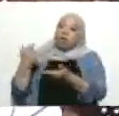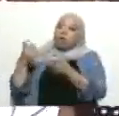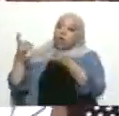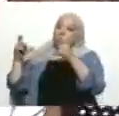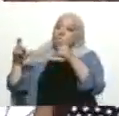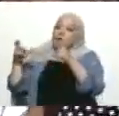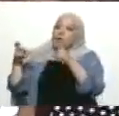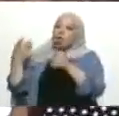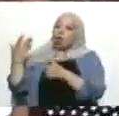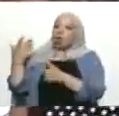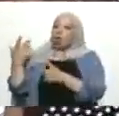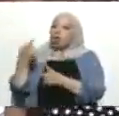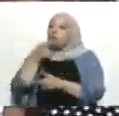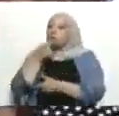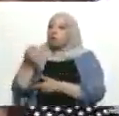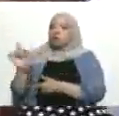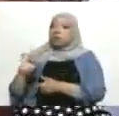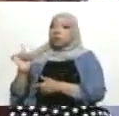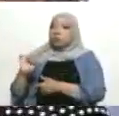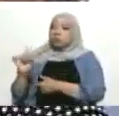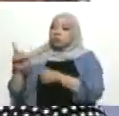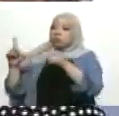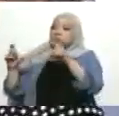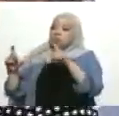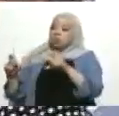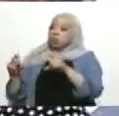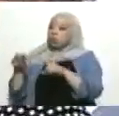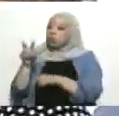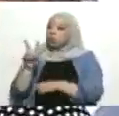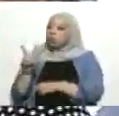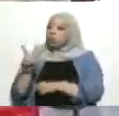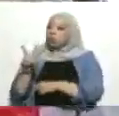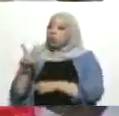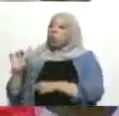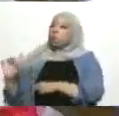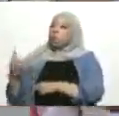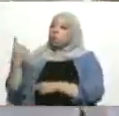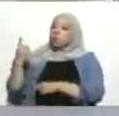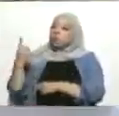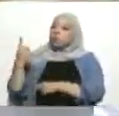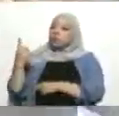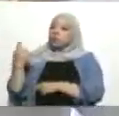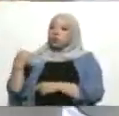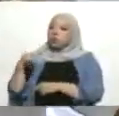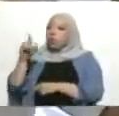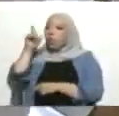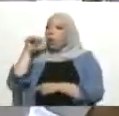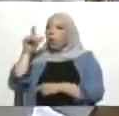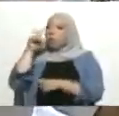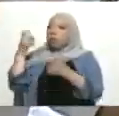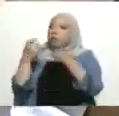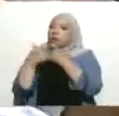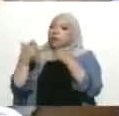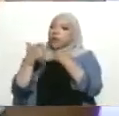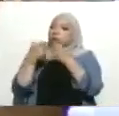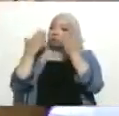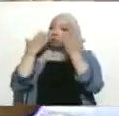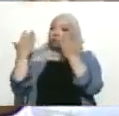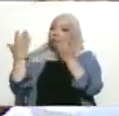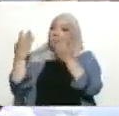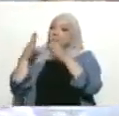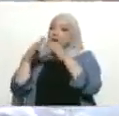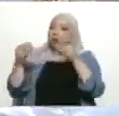foto. Es la foto con 2 símbolos. Primero, el de un hombre aguerrido que